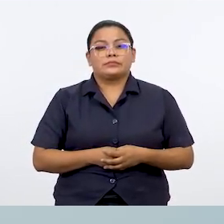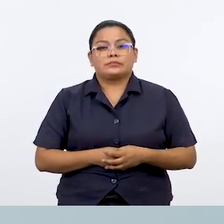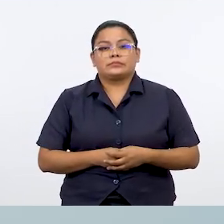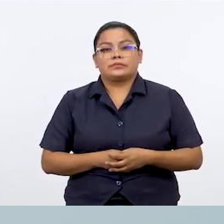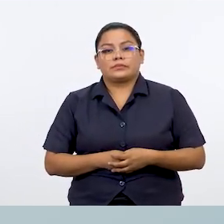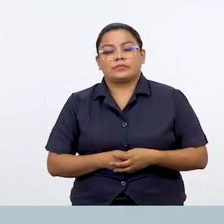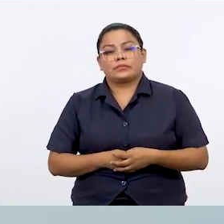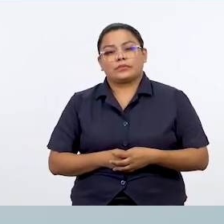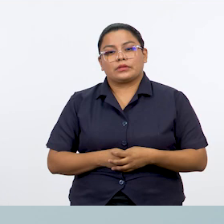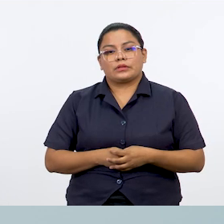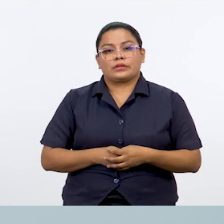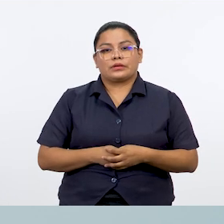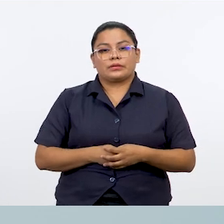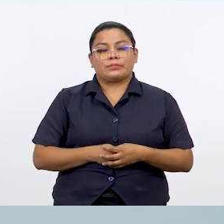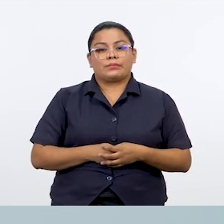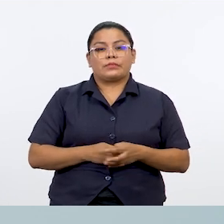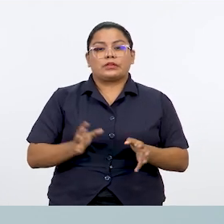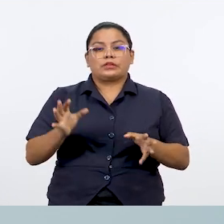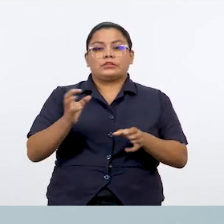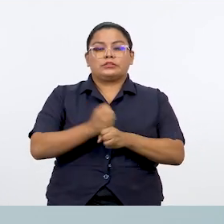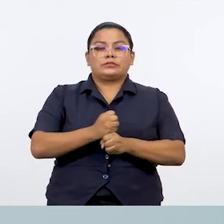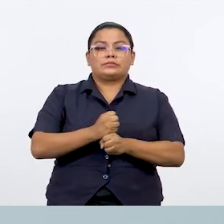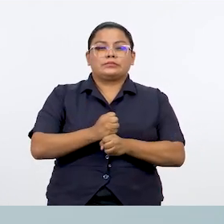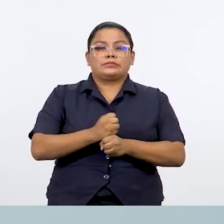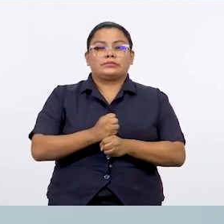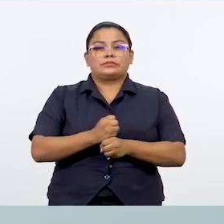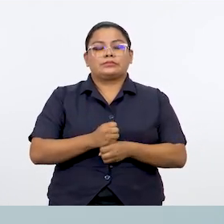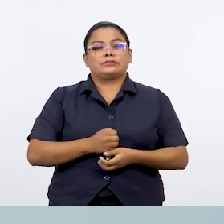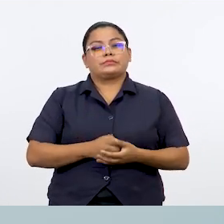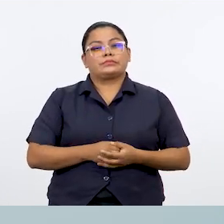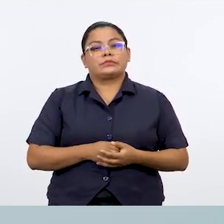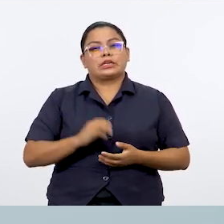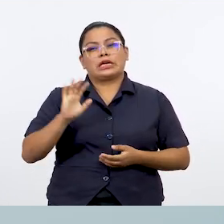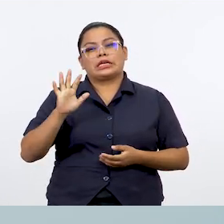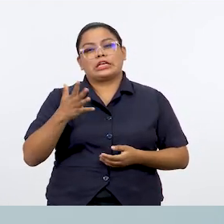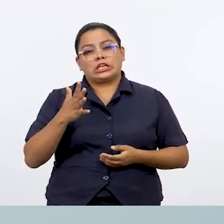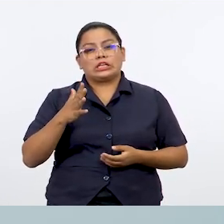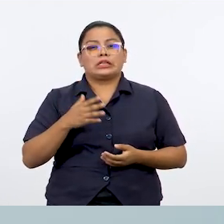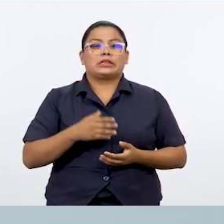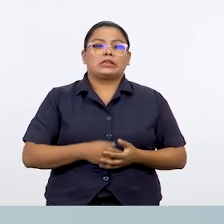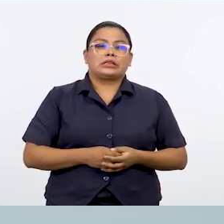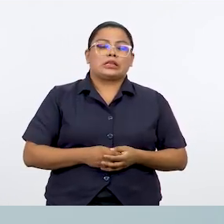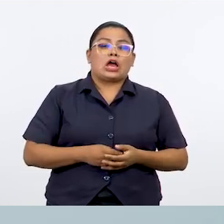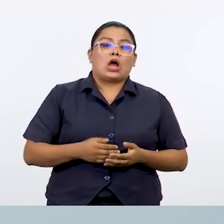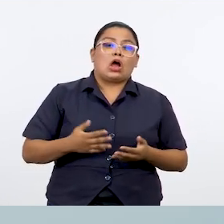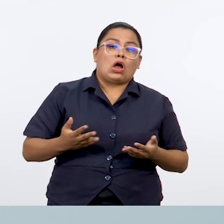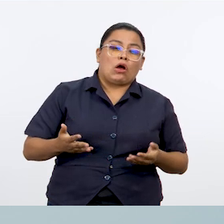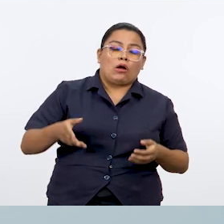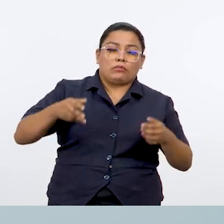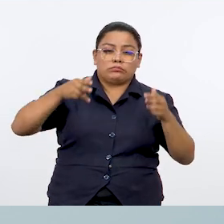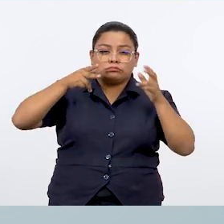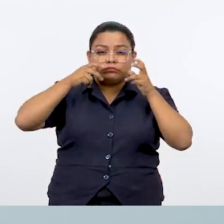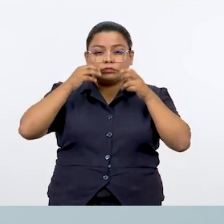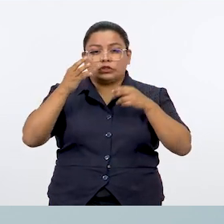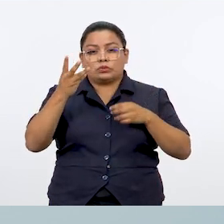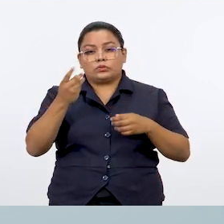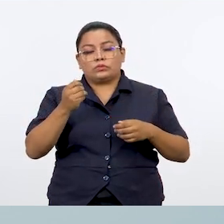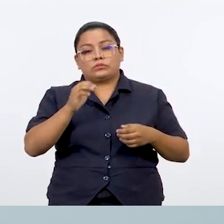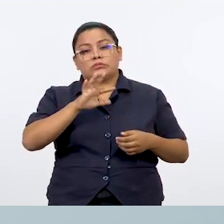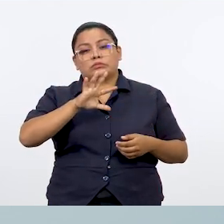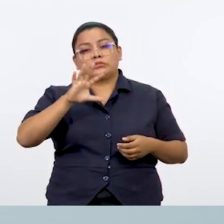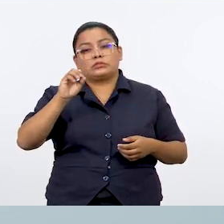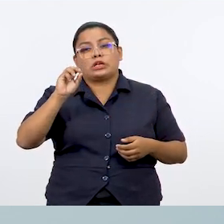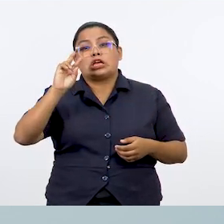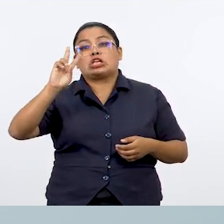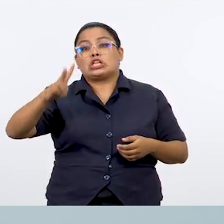y simplificamos un poco, podríamos ir sacando quinta, o identificar que el número 50